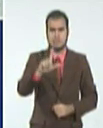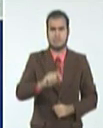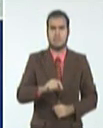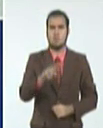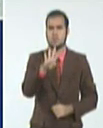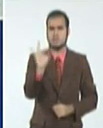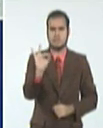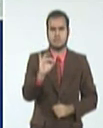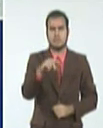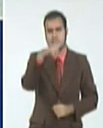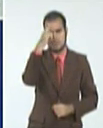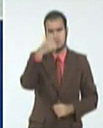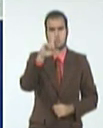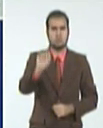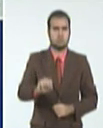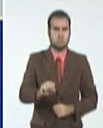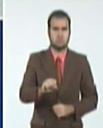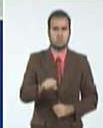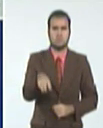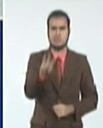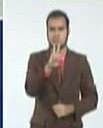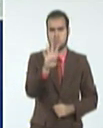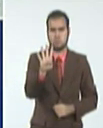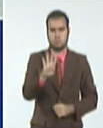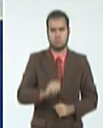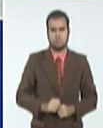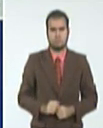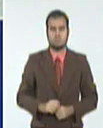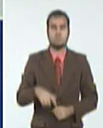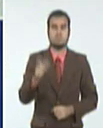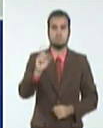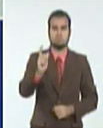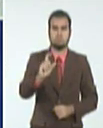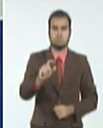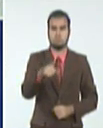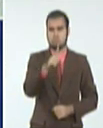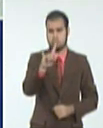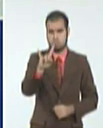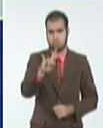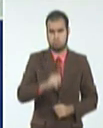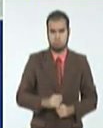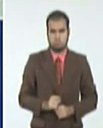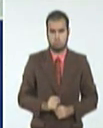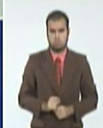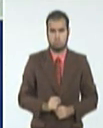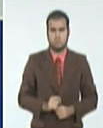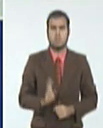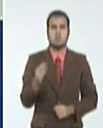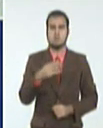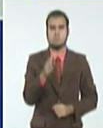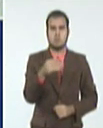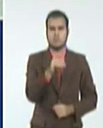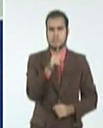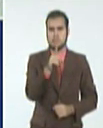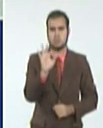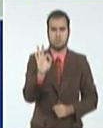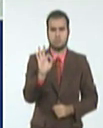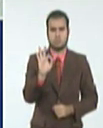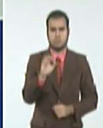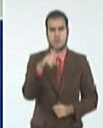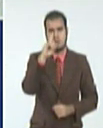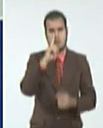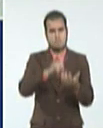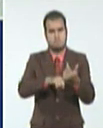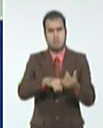Antonio del Sur 34, Caimanera 19, Baracoa 18,